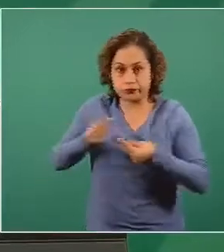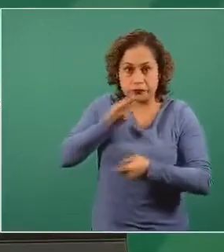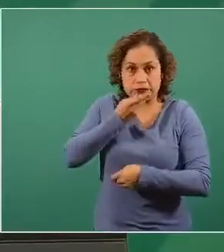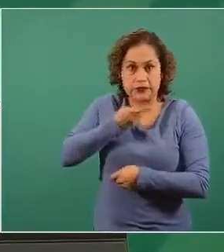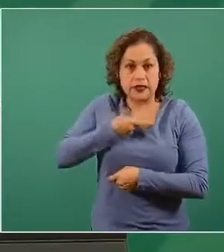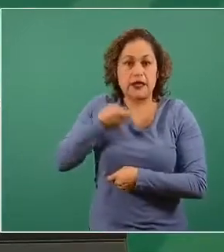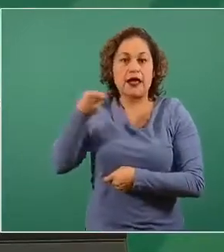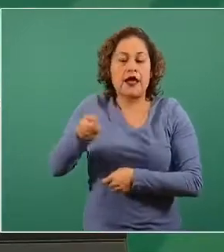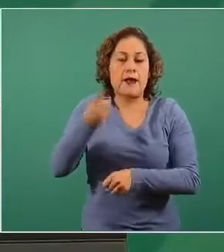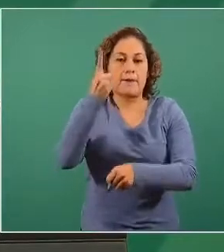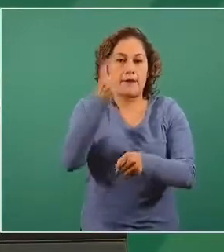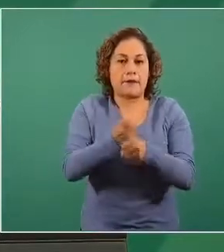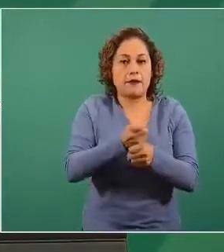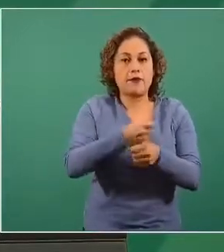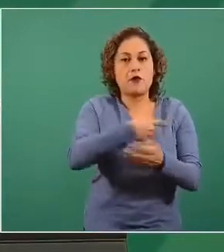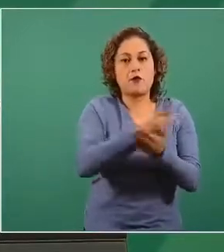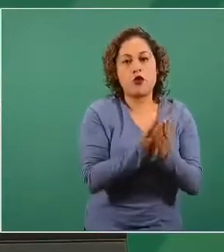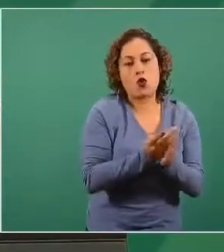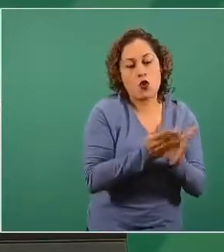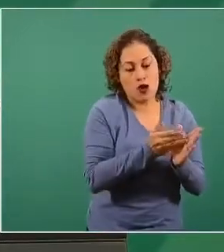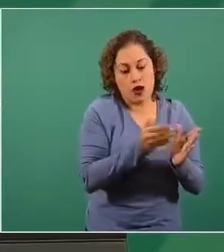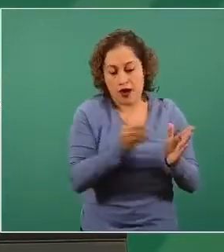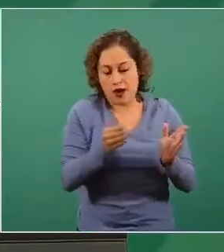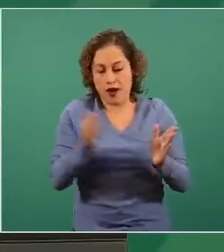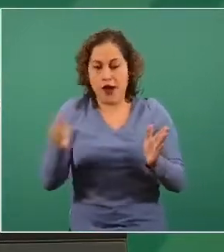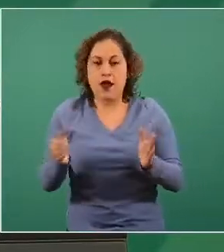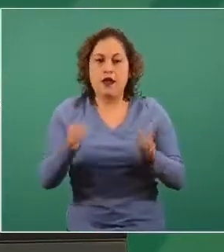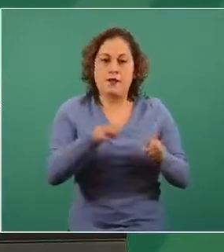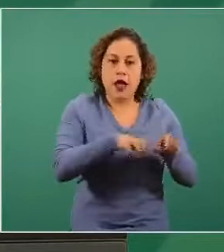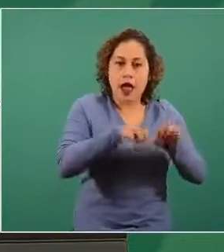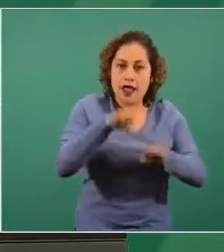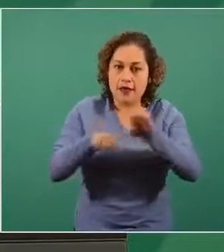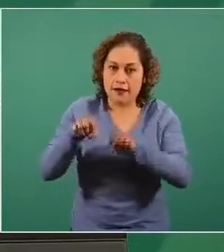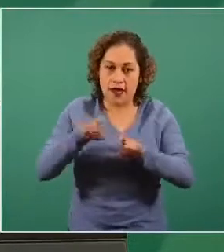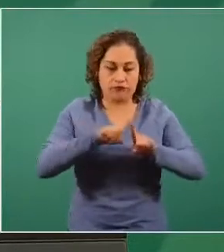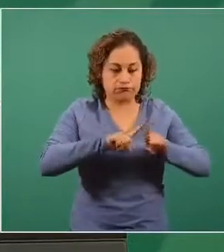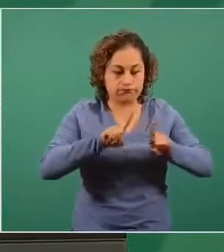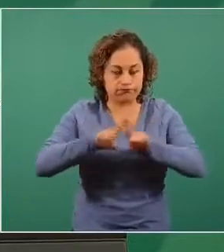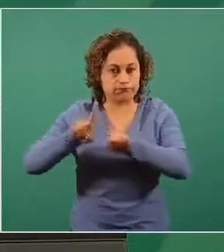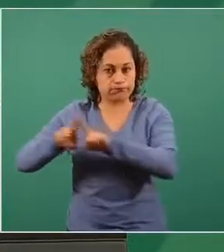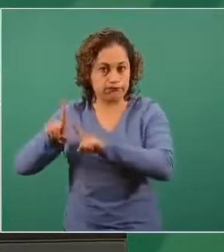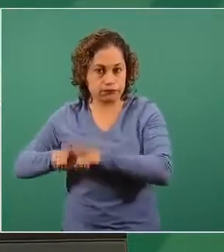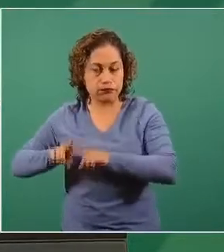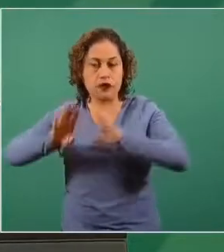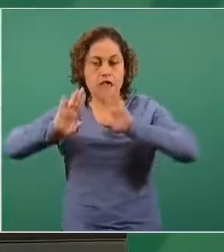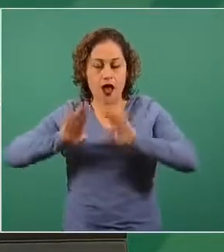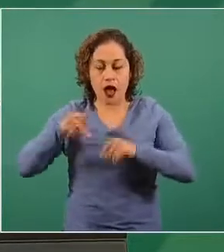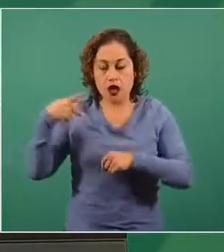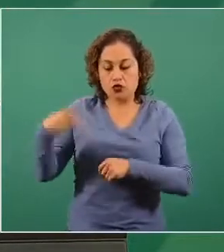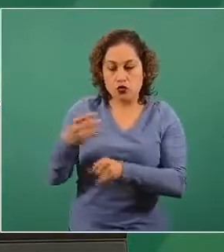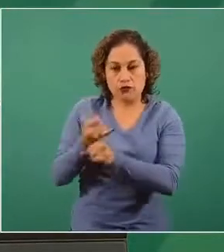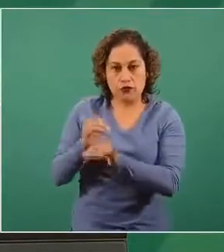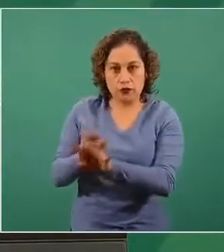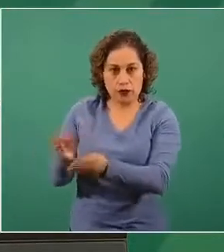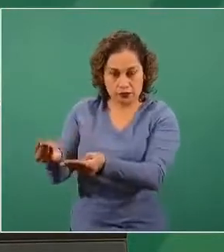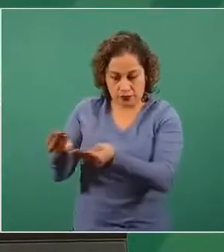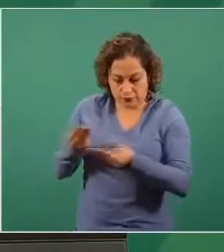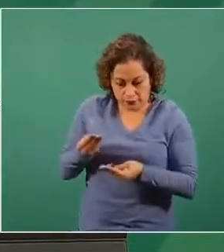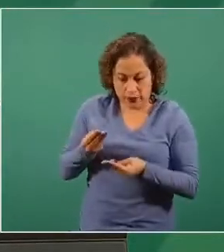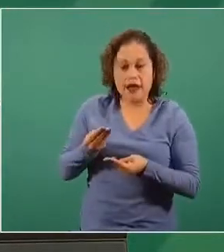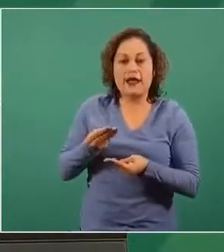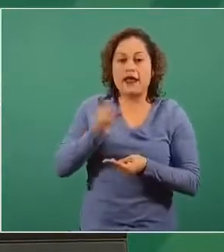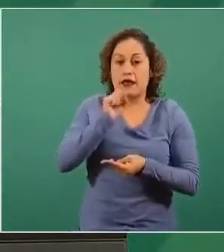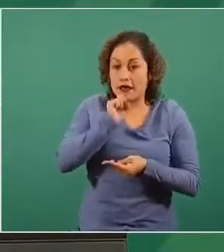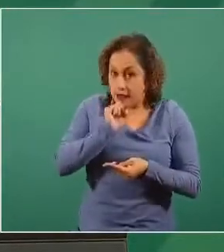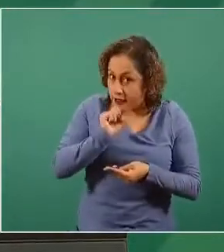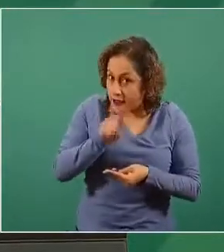edad, y ya con esa información y con la información que tenemos y que hemos recibido de la